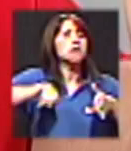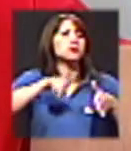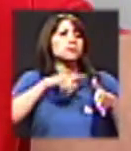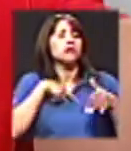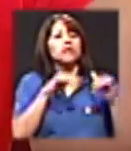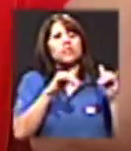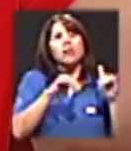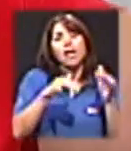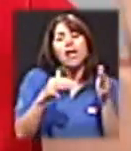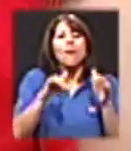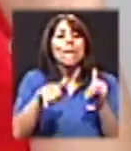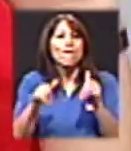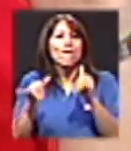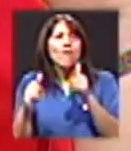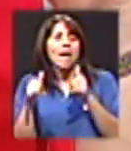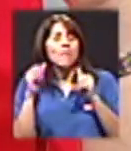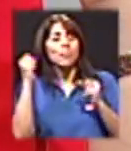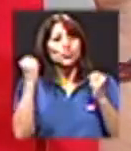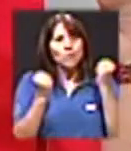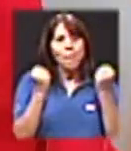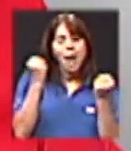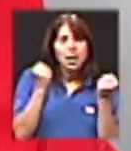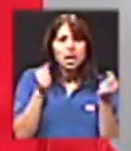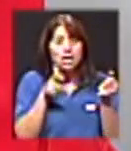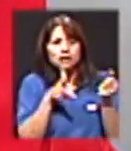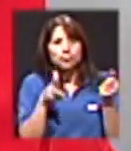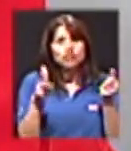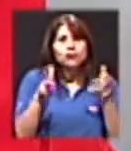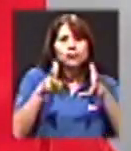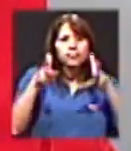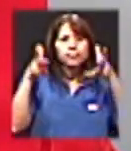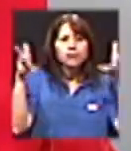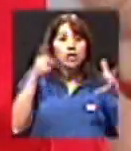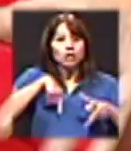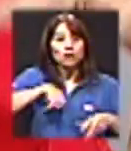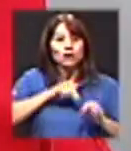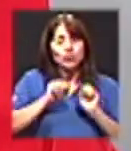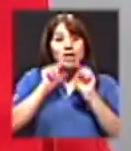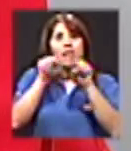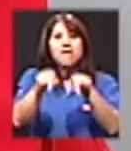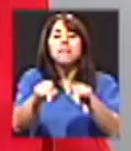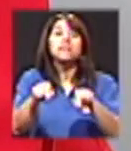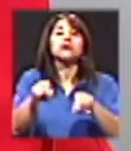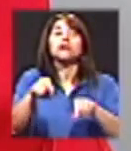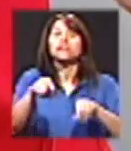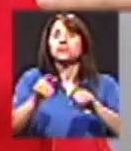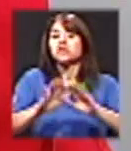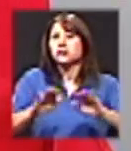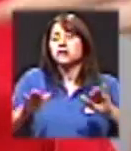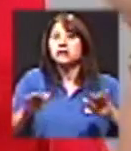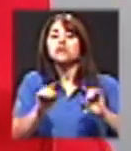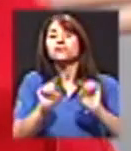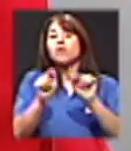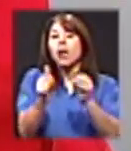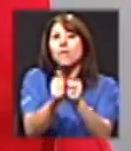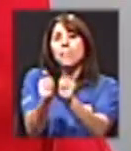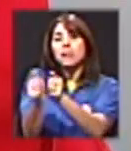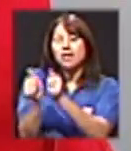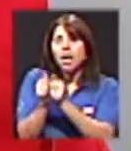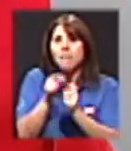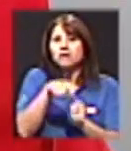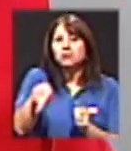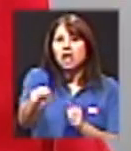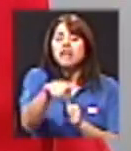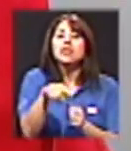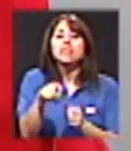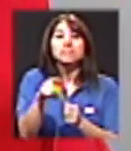en los aparatos. Comíamos en los comedores donde estaba la gente. Entonces aprendimos,